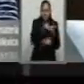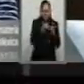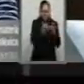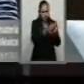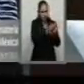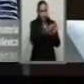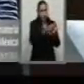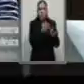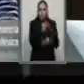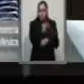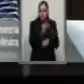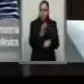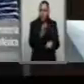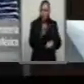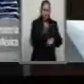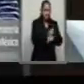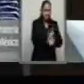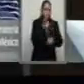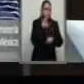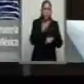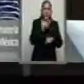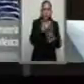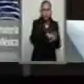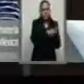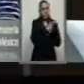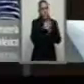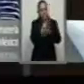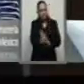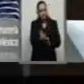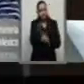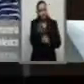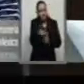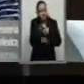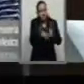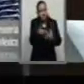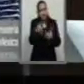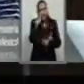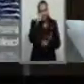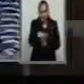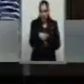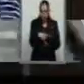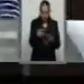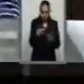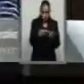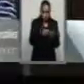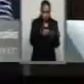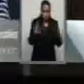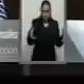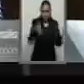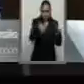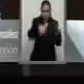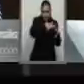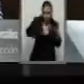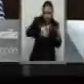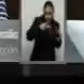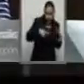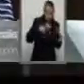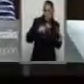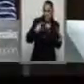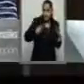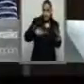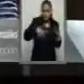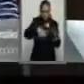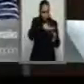políticas obsoletas y contribuyeron en forma significativa a la democratización de México. Se